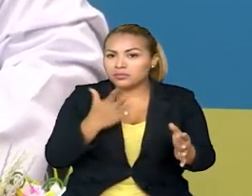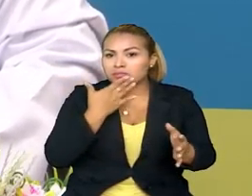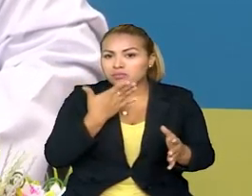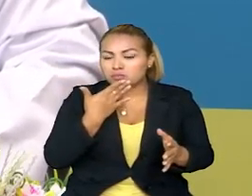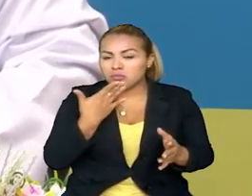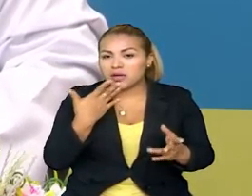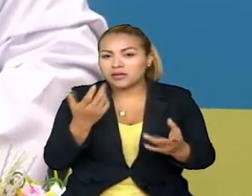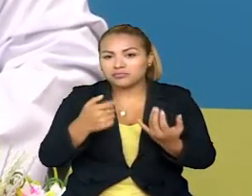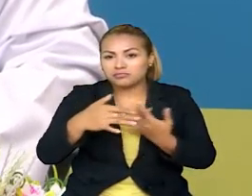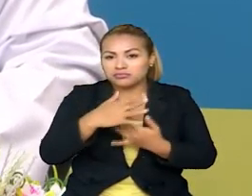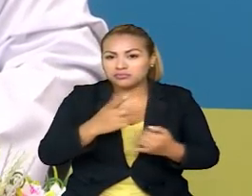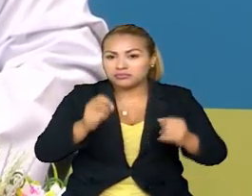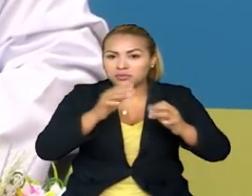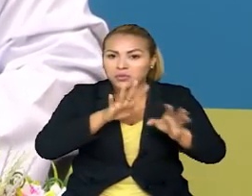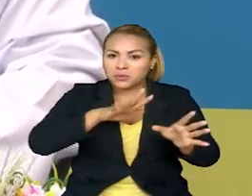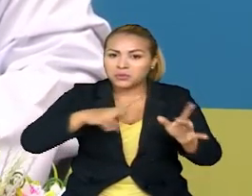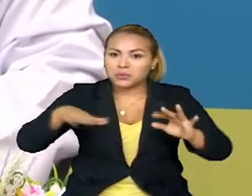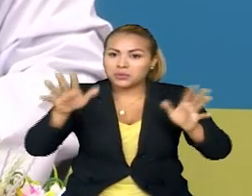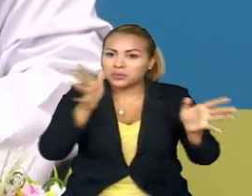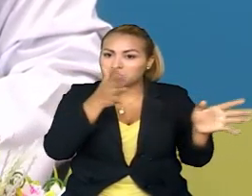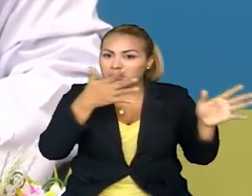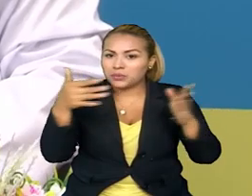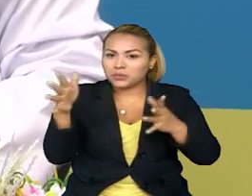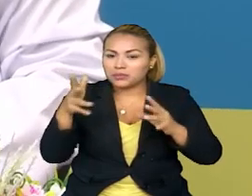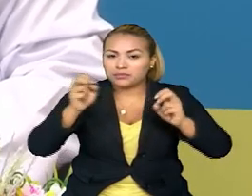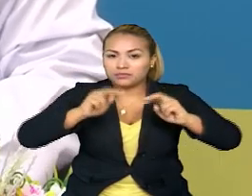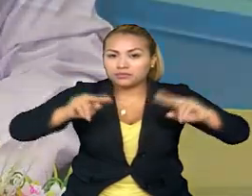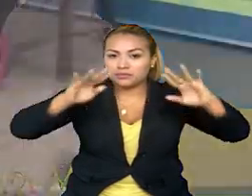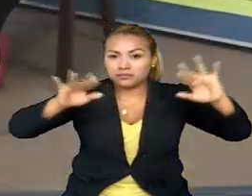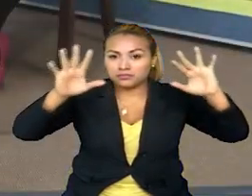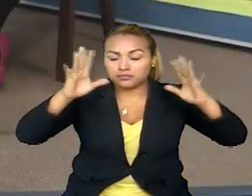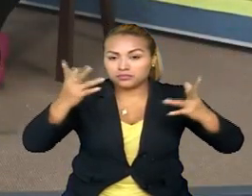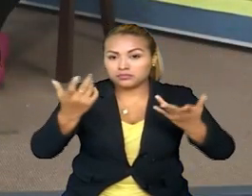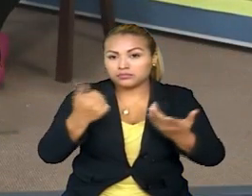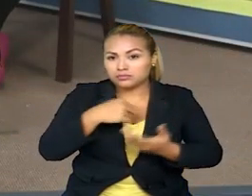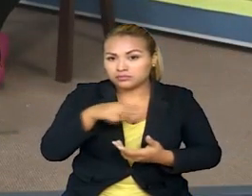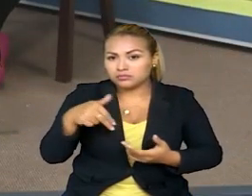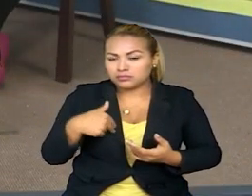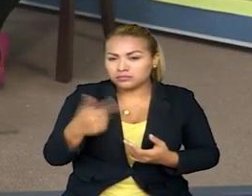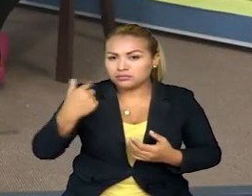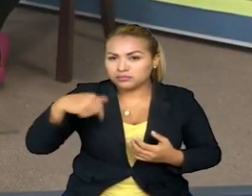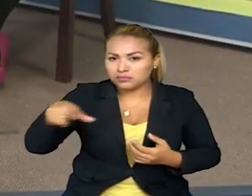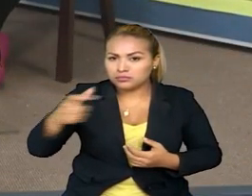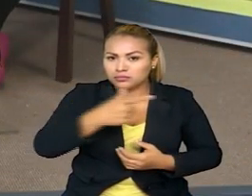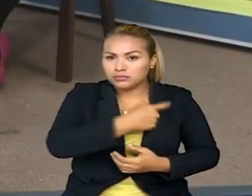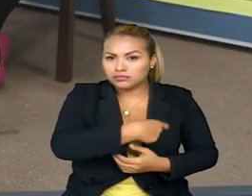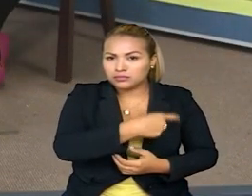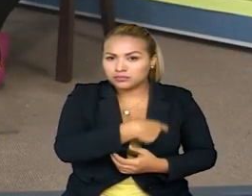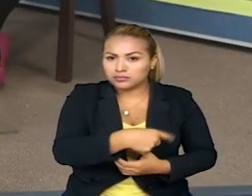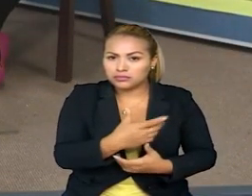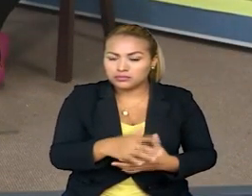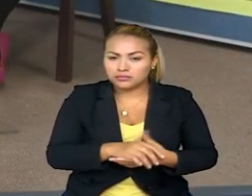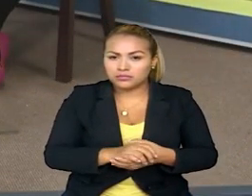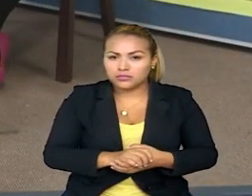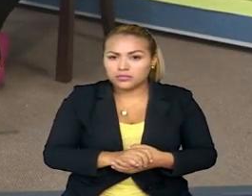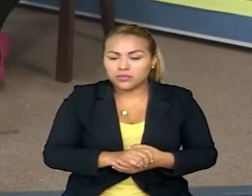que está en nuestro conocimiento porque nosotros vamos a la escuelita comunitaria donde están los huertos escolares